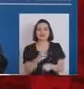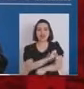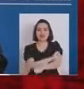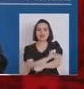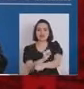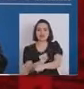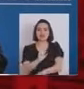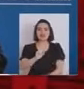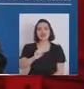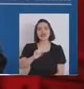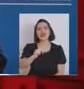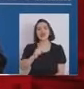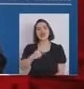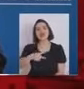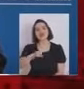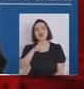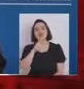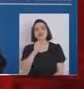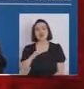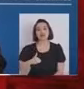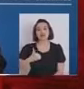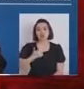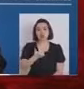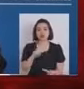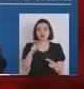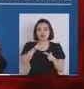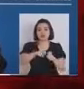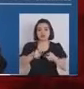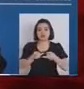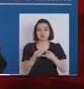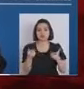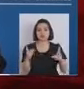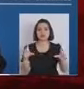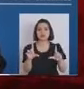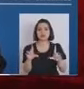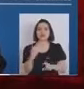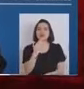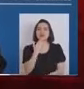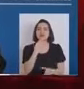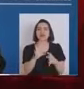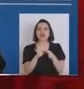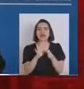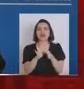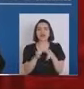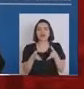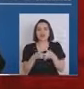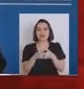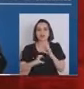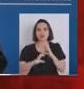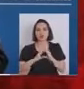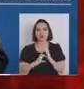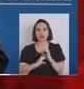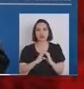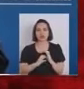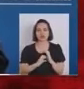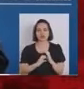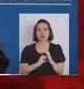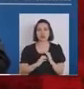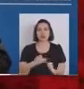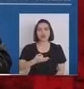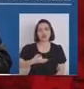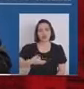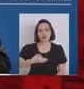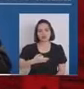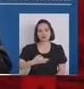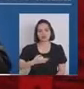Perdón, no te escuché bien lo último. Sí, a ver, nosotros acá en el Perú estamos en una discusión que es tristísima, pero cierta. El gobierno peruano